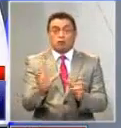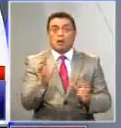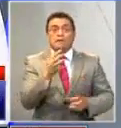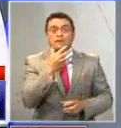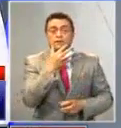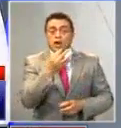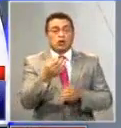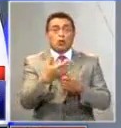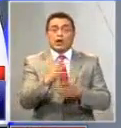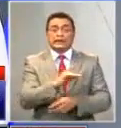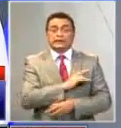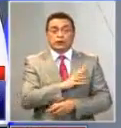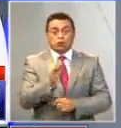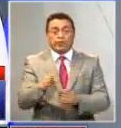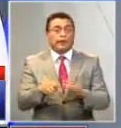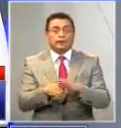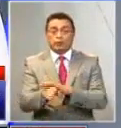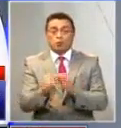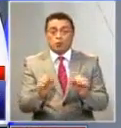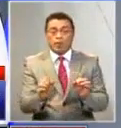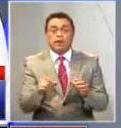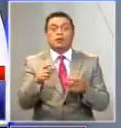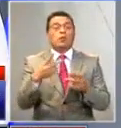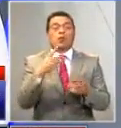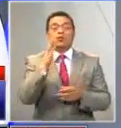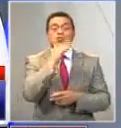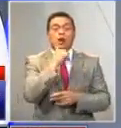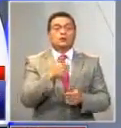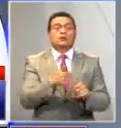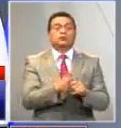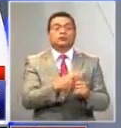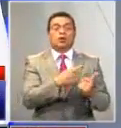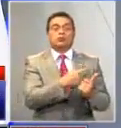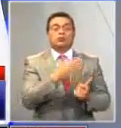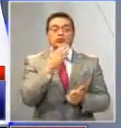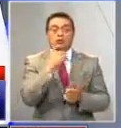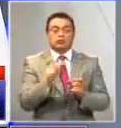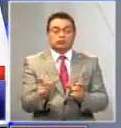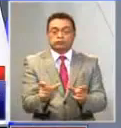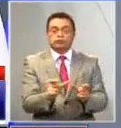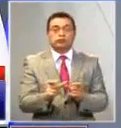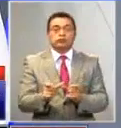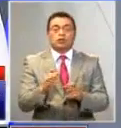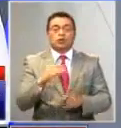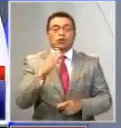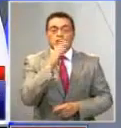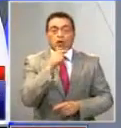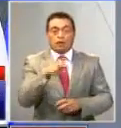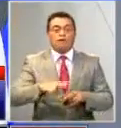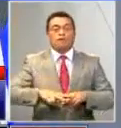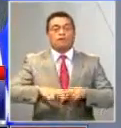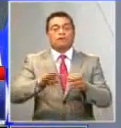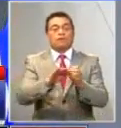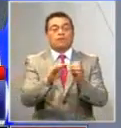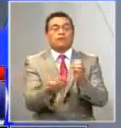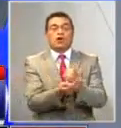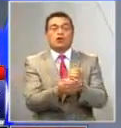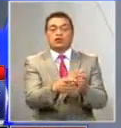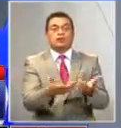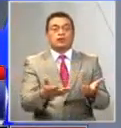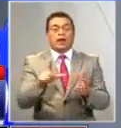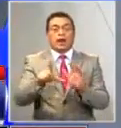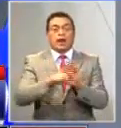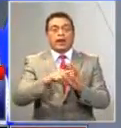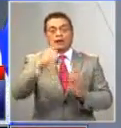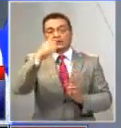puede acceder cualquier chileno no se hacía en el Comando Apoyo a la Fuerza, que es la institución donde se manejan estos fondos de la ley reservada. Entonces, a mi juicio,